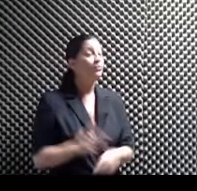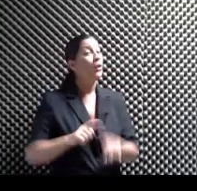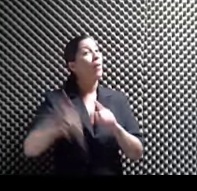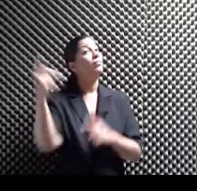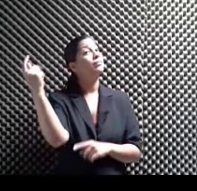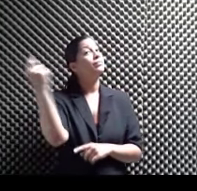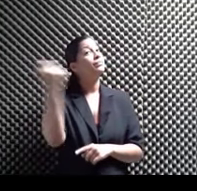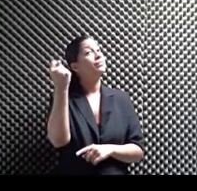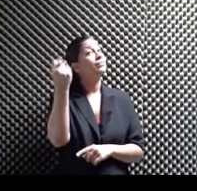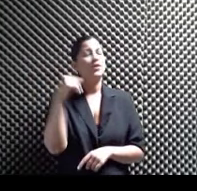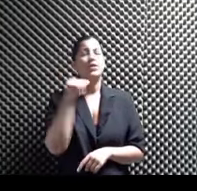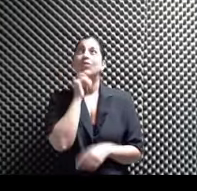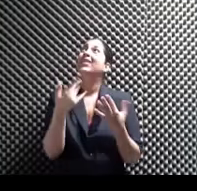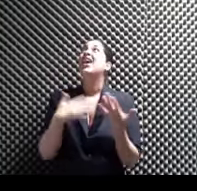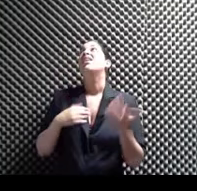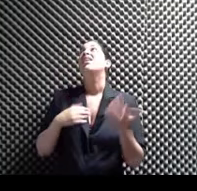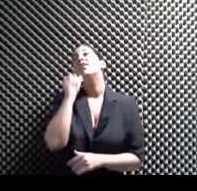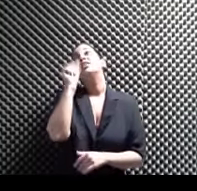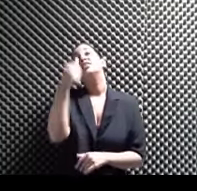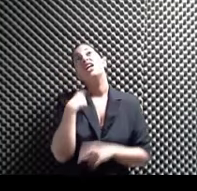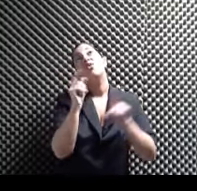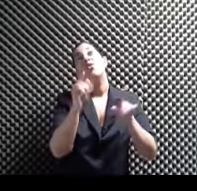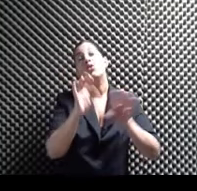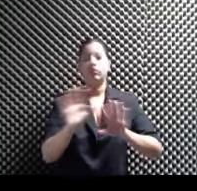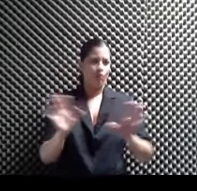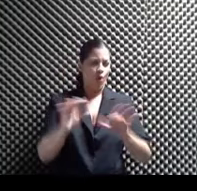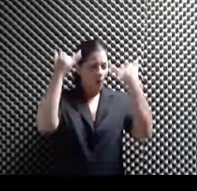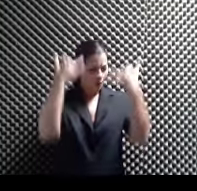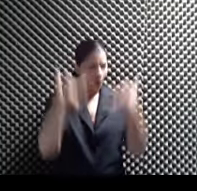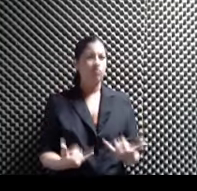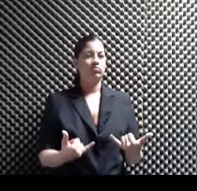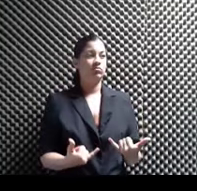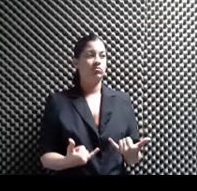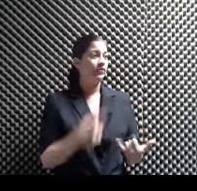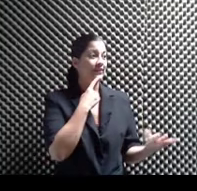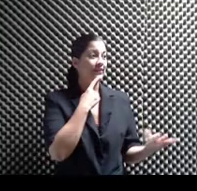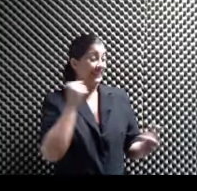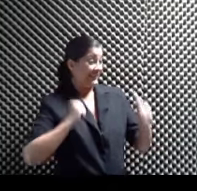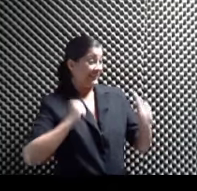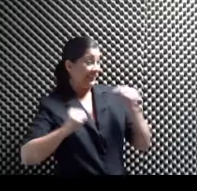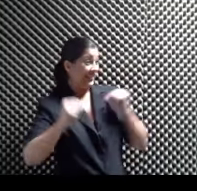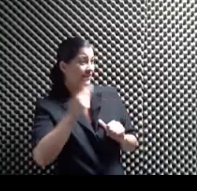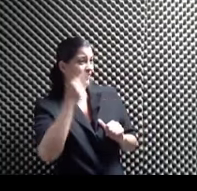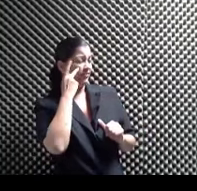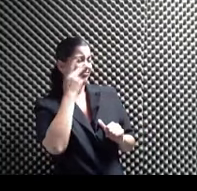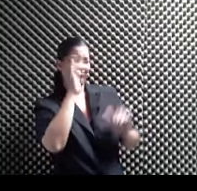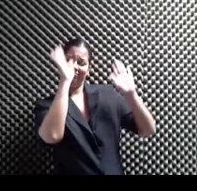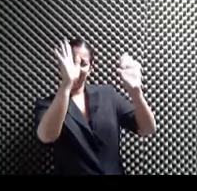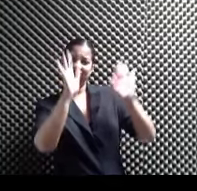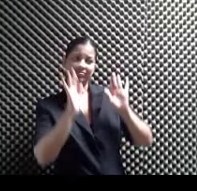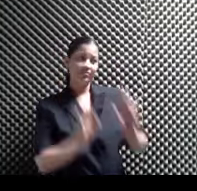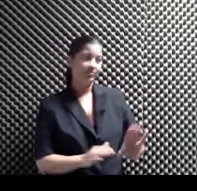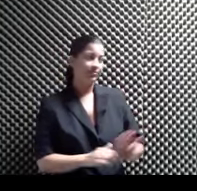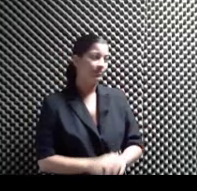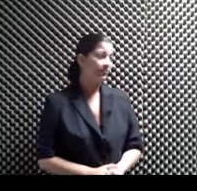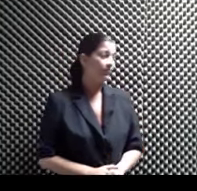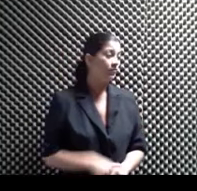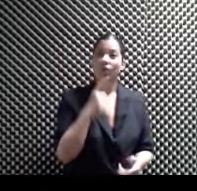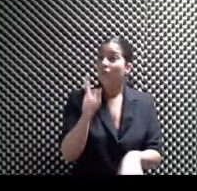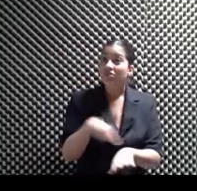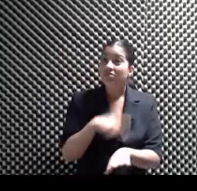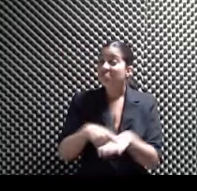espere Yo voy mañana Vaya hoy Dicen que el teatro Está brutal Lo que hicieron con ese teatro Uno nunca sabe Cuánto tiempo Bueno